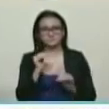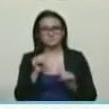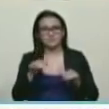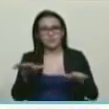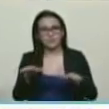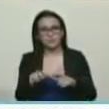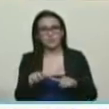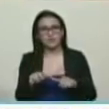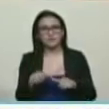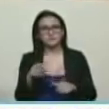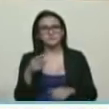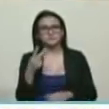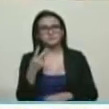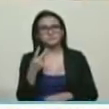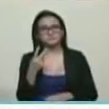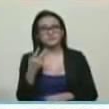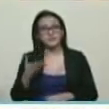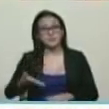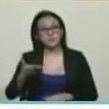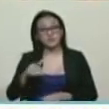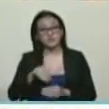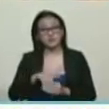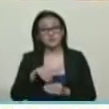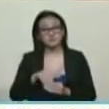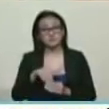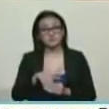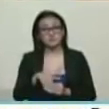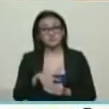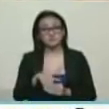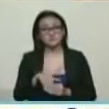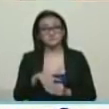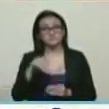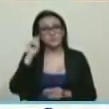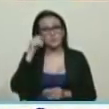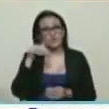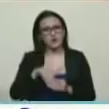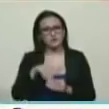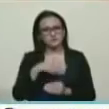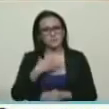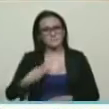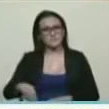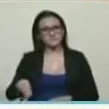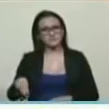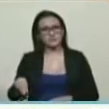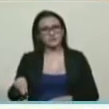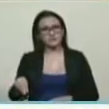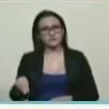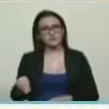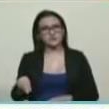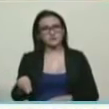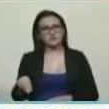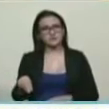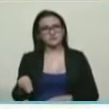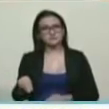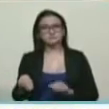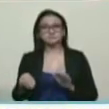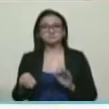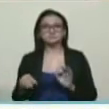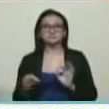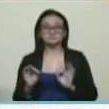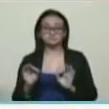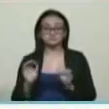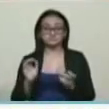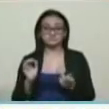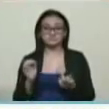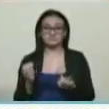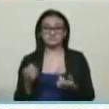dos importantísimas elecciones. Recordemos la elección del presidente de la República, donde se relegitima el jefe de Estado